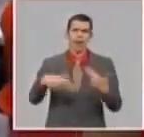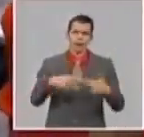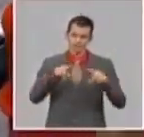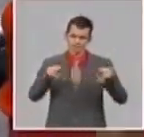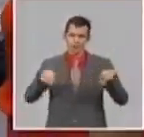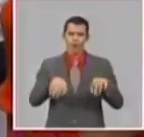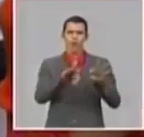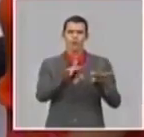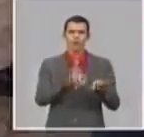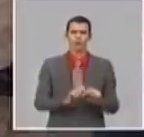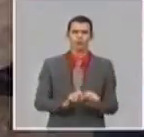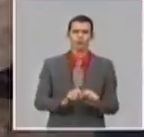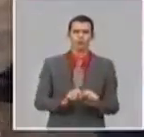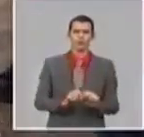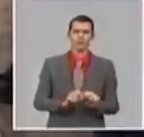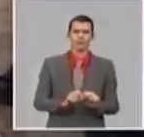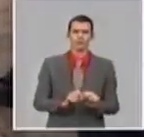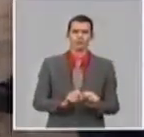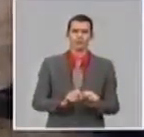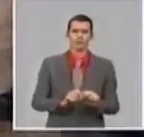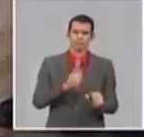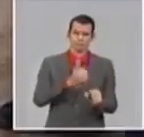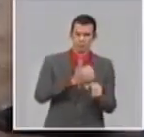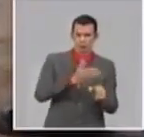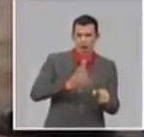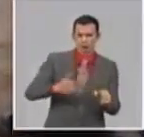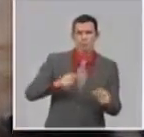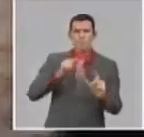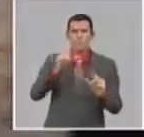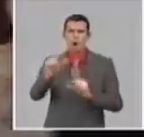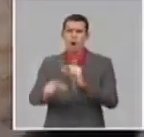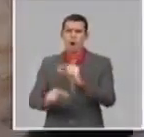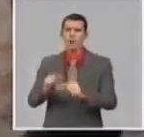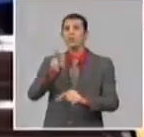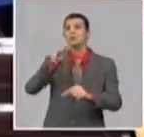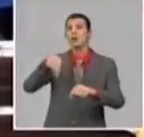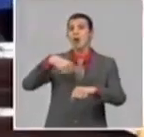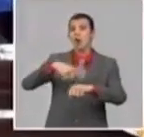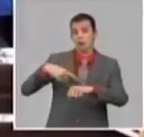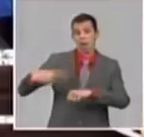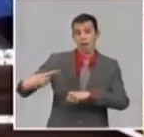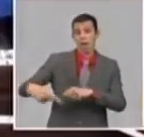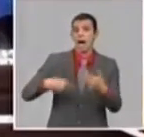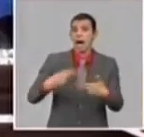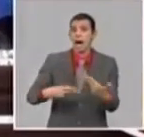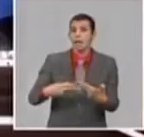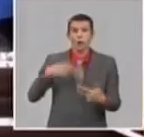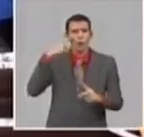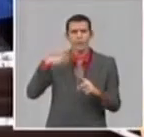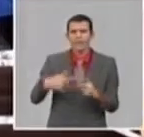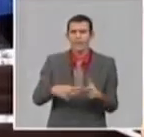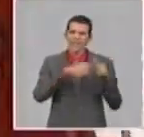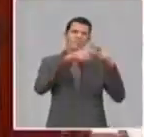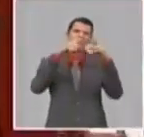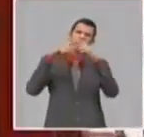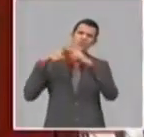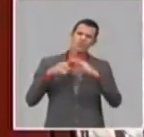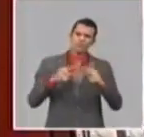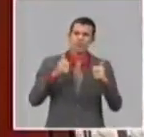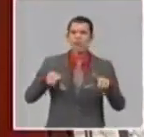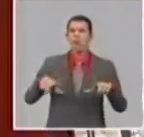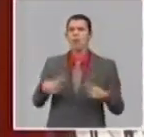cambio de carpinterías que para ello se está trabajando más de 12 horas diarias para poder cumplir con las fechas establecidas